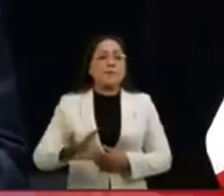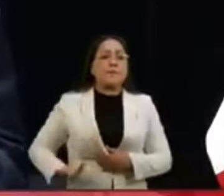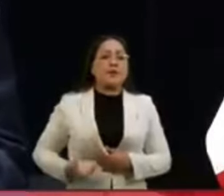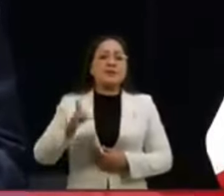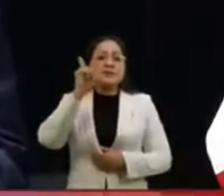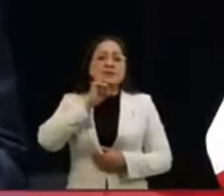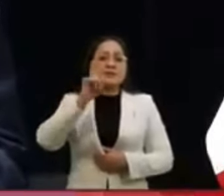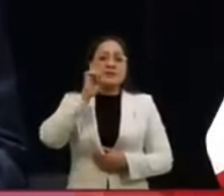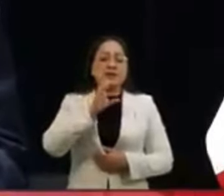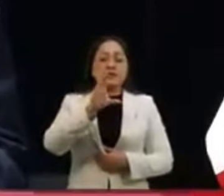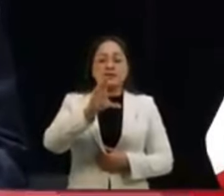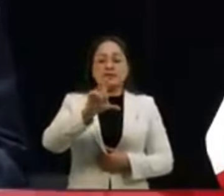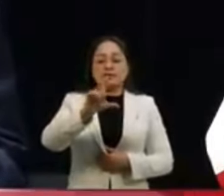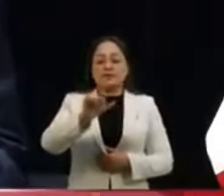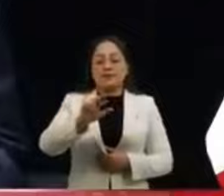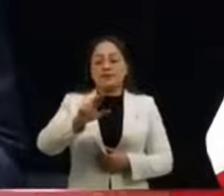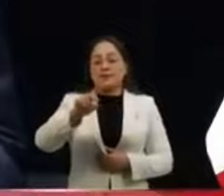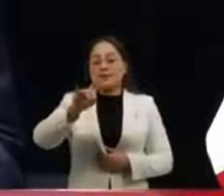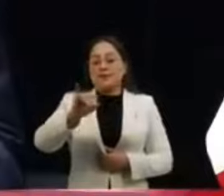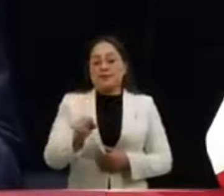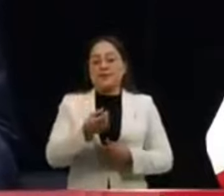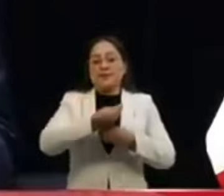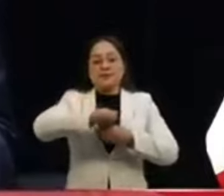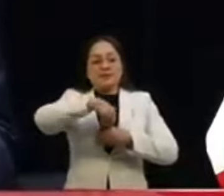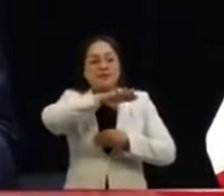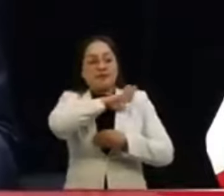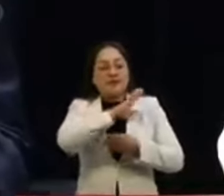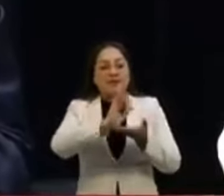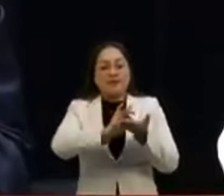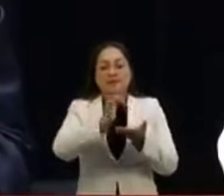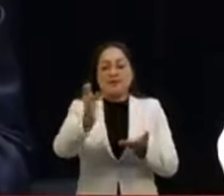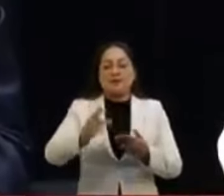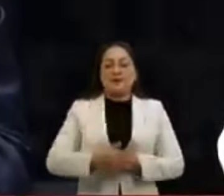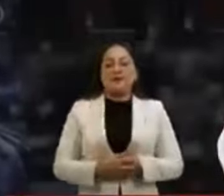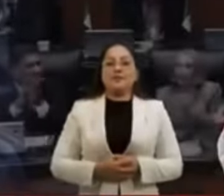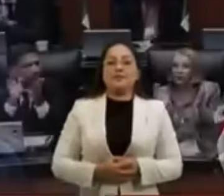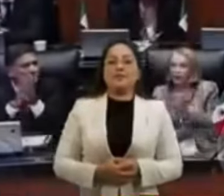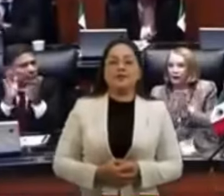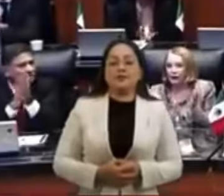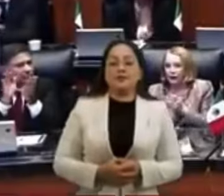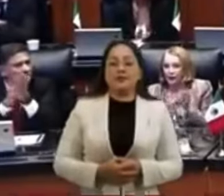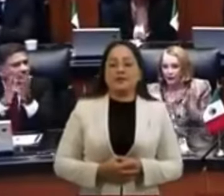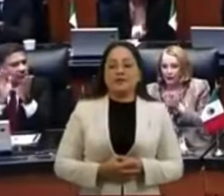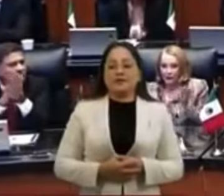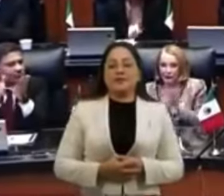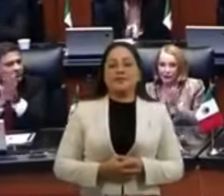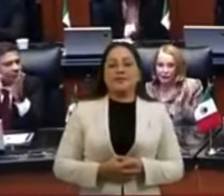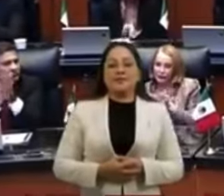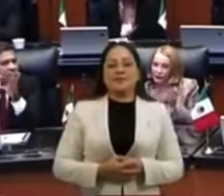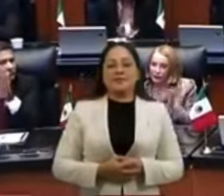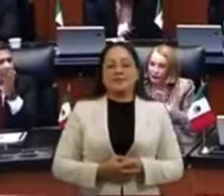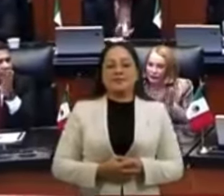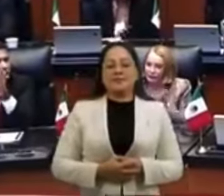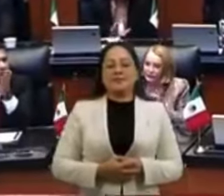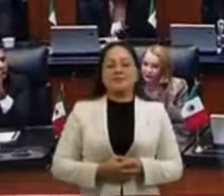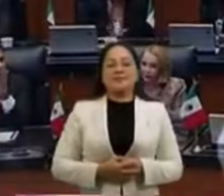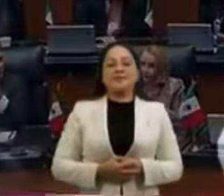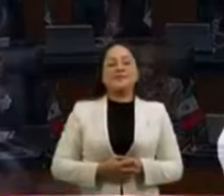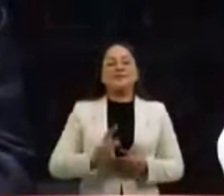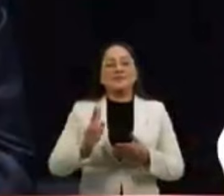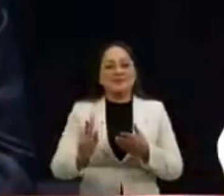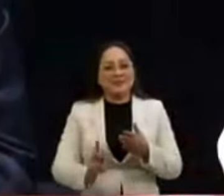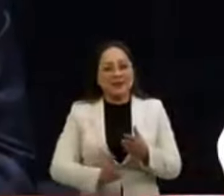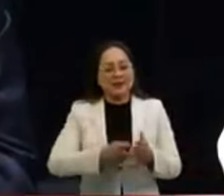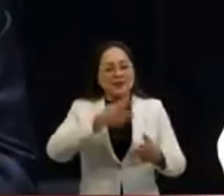Claudia Sheinbaum Pardo. Quiero cerrar insistiendo a todos